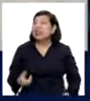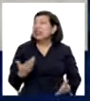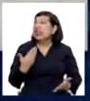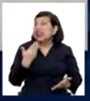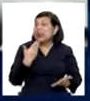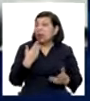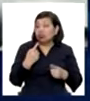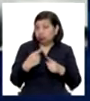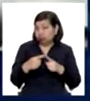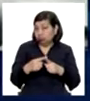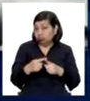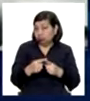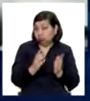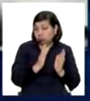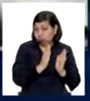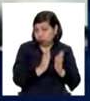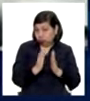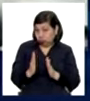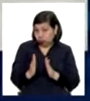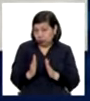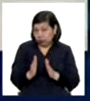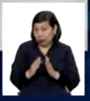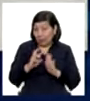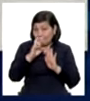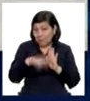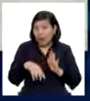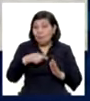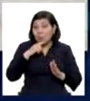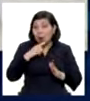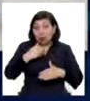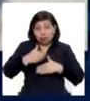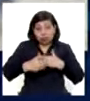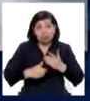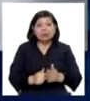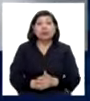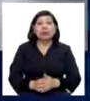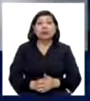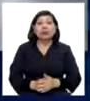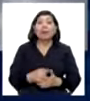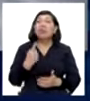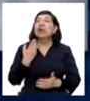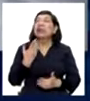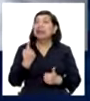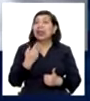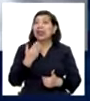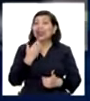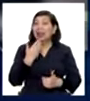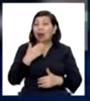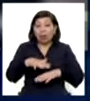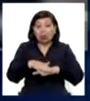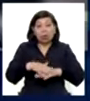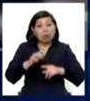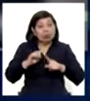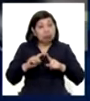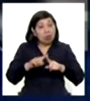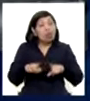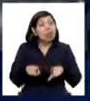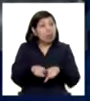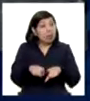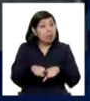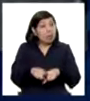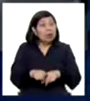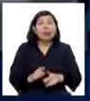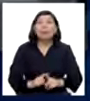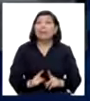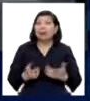tenían varias partes de este programa de Mujeres que Avanzan. En primer lugar, tenían un plan de diversidad también, al igual